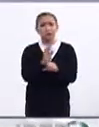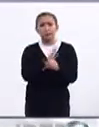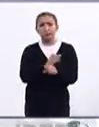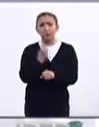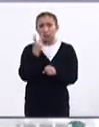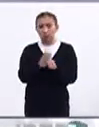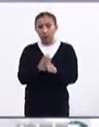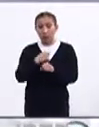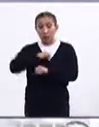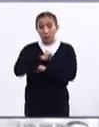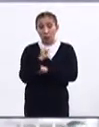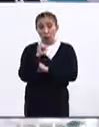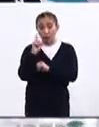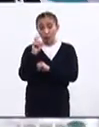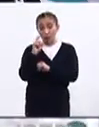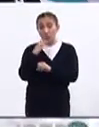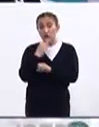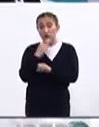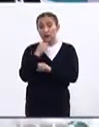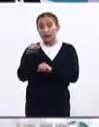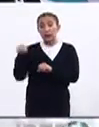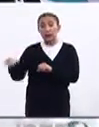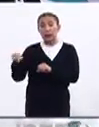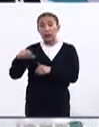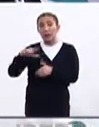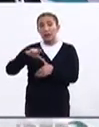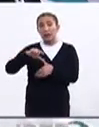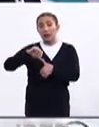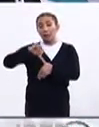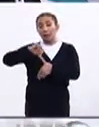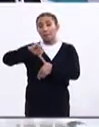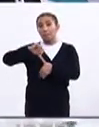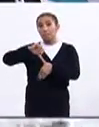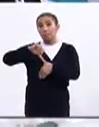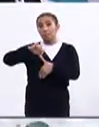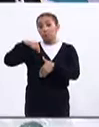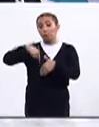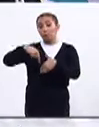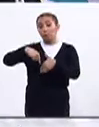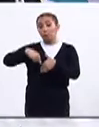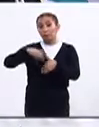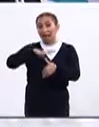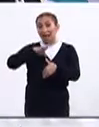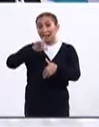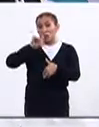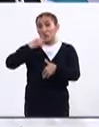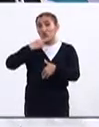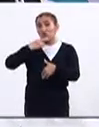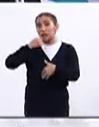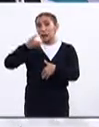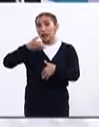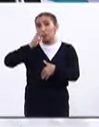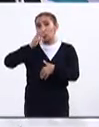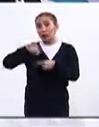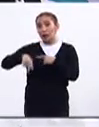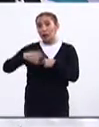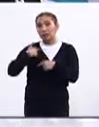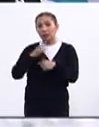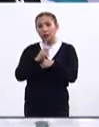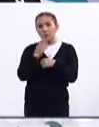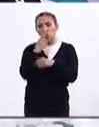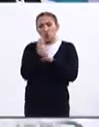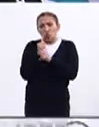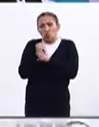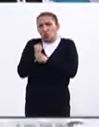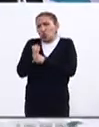segunda reserva de agua dulce en el mundo está en América del Sur, ¿no? Entonces, ¿es un patrimonio de esos países o es un